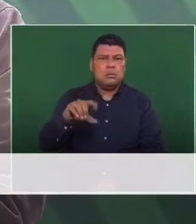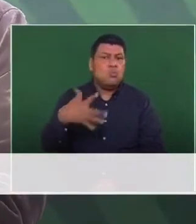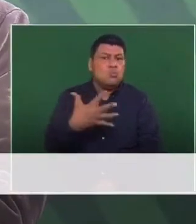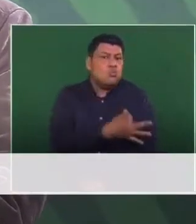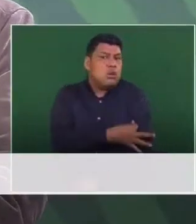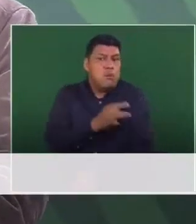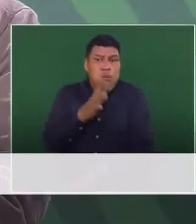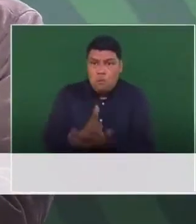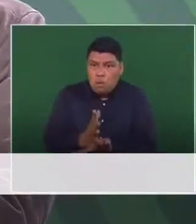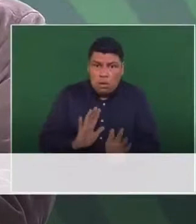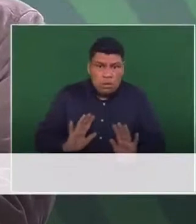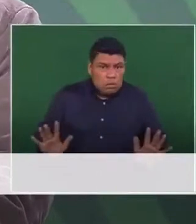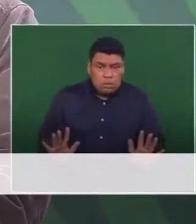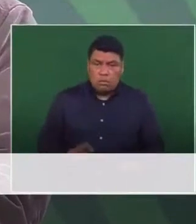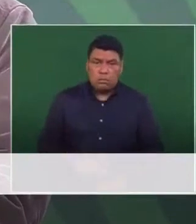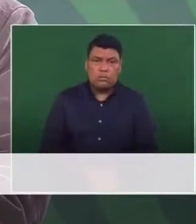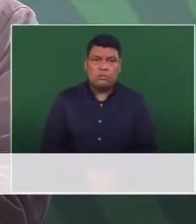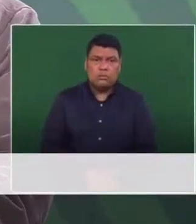una sola dosis. Y hasta ahora,